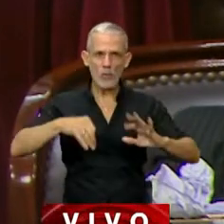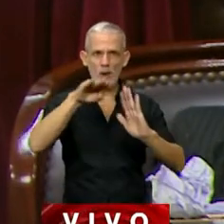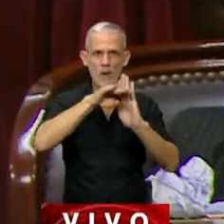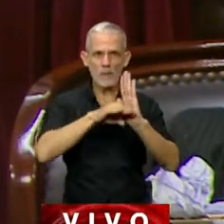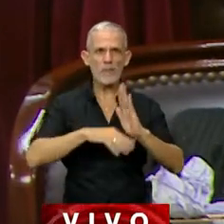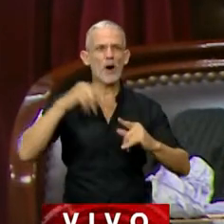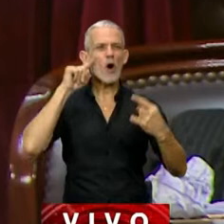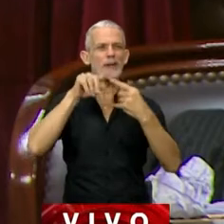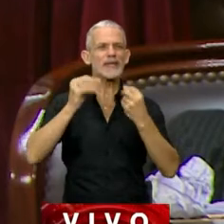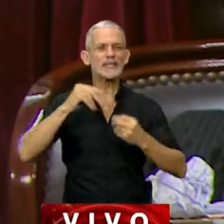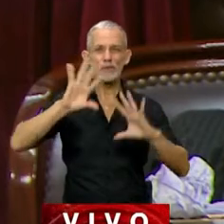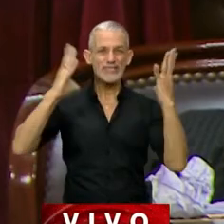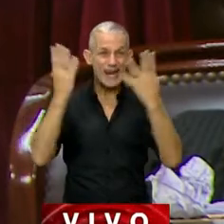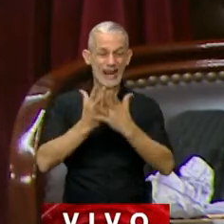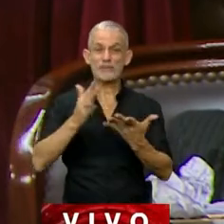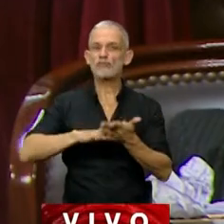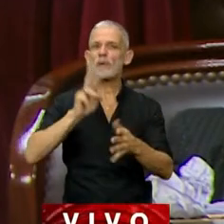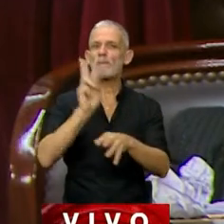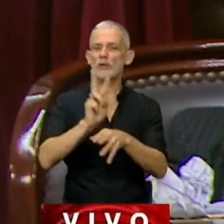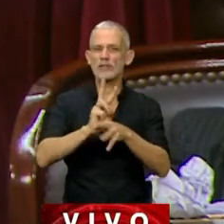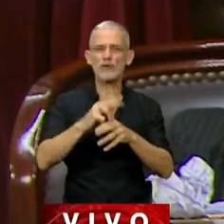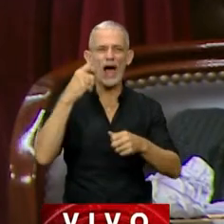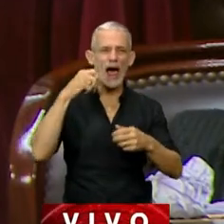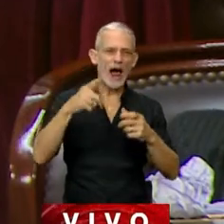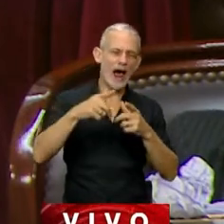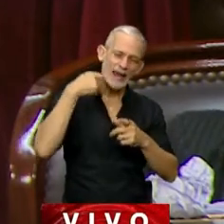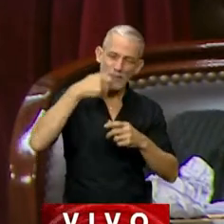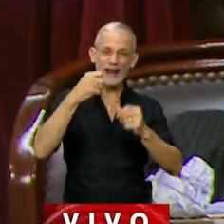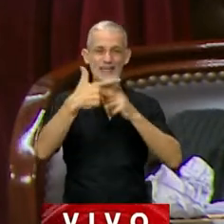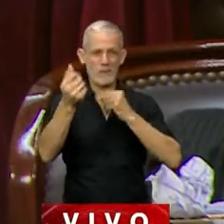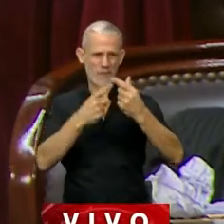metas internacionales de protección de la biodiversidad.